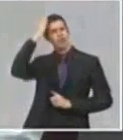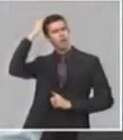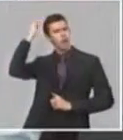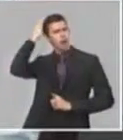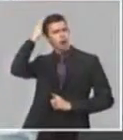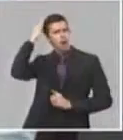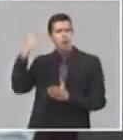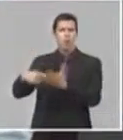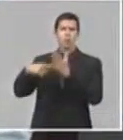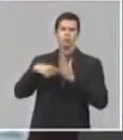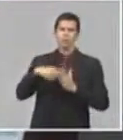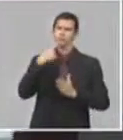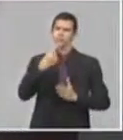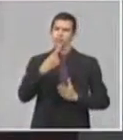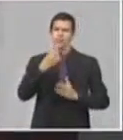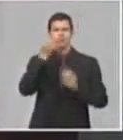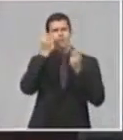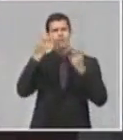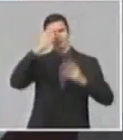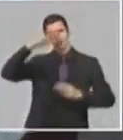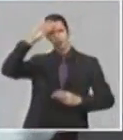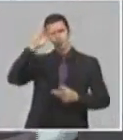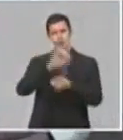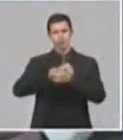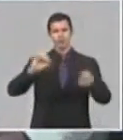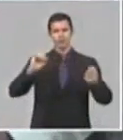viva cuba libre